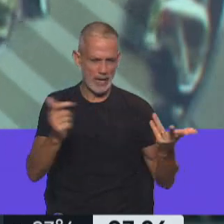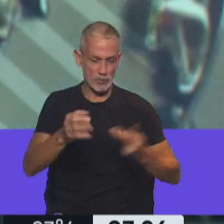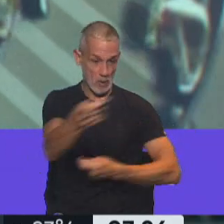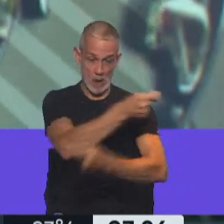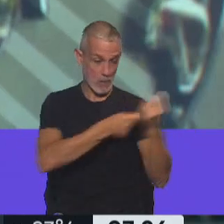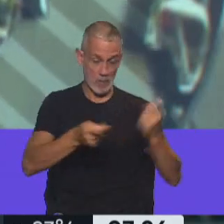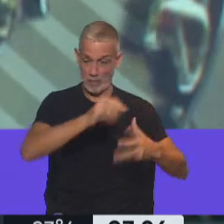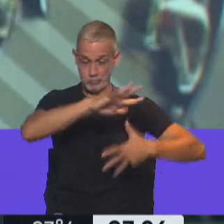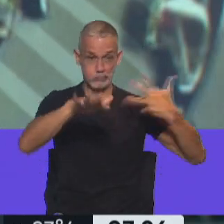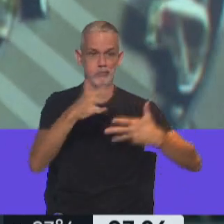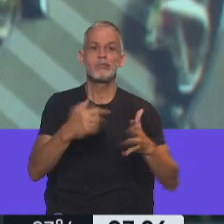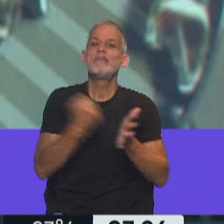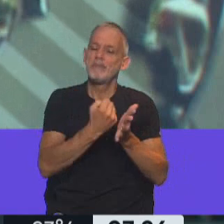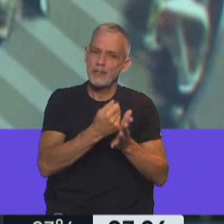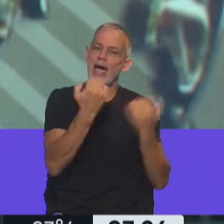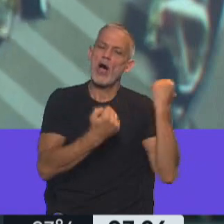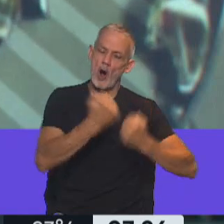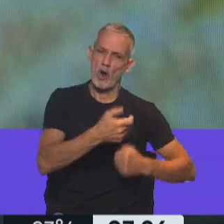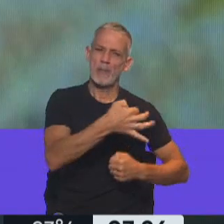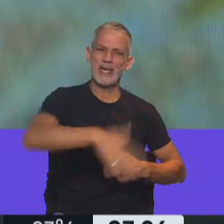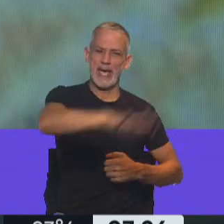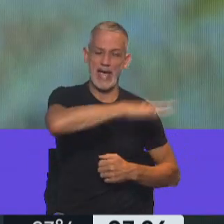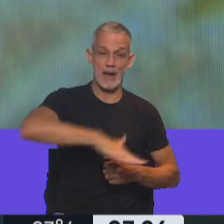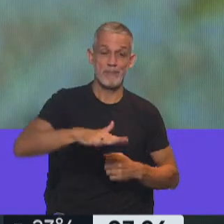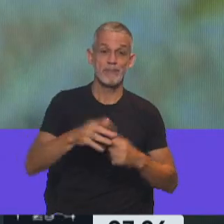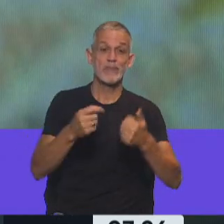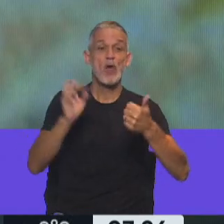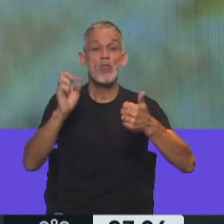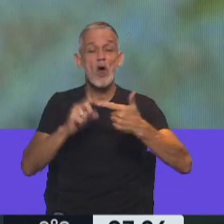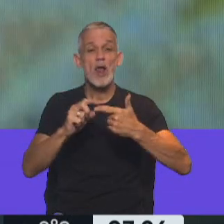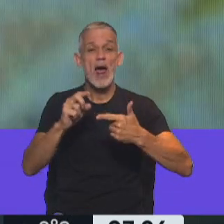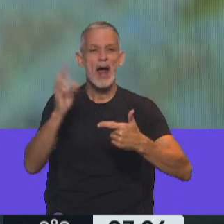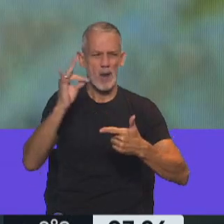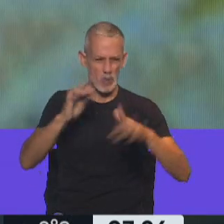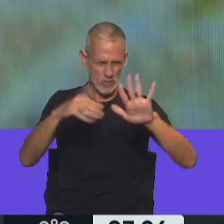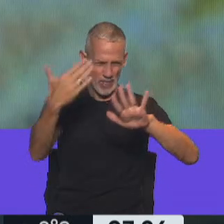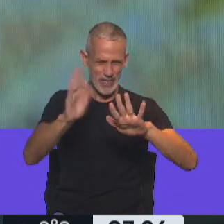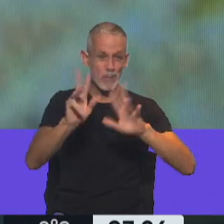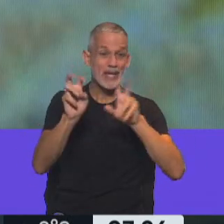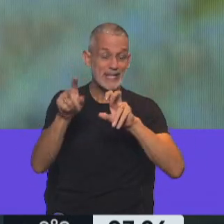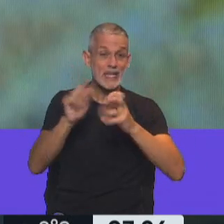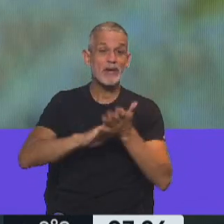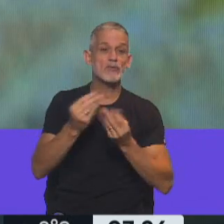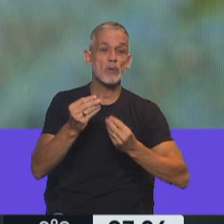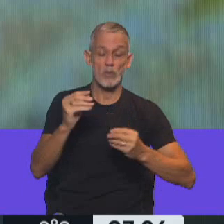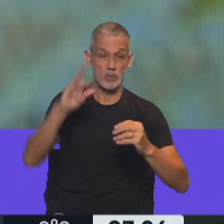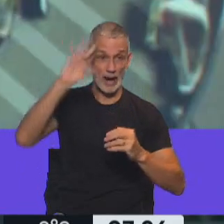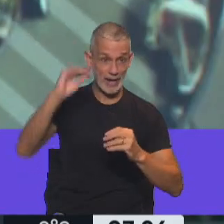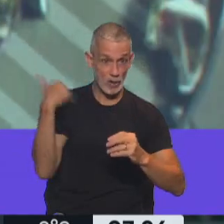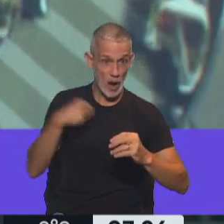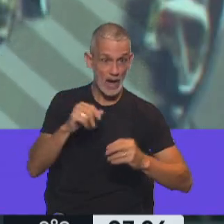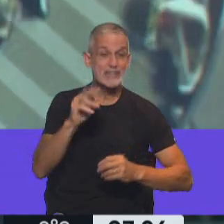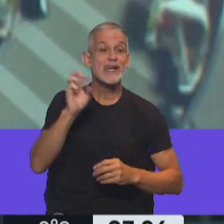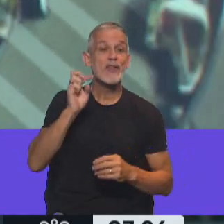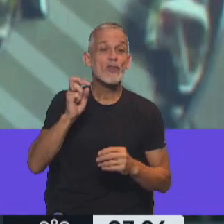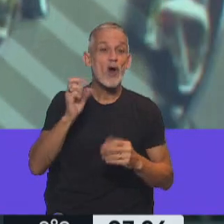financiero terminan impactando en la economía real. Hablaste de mercado financiero y de dólar blue. ¿Dejamos para después lo que ha pasado con esta cotización récord que registró?